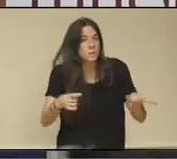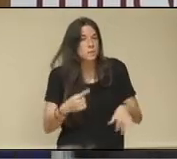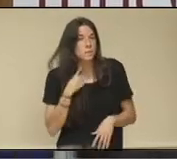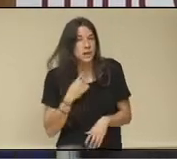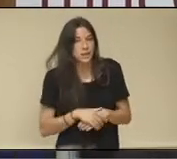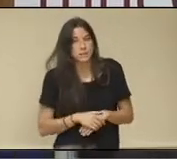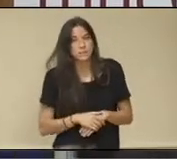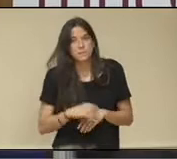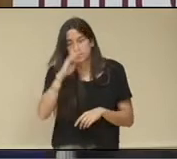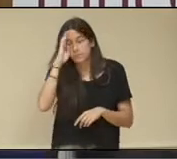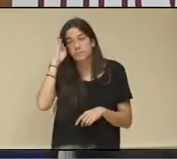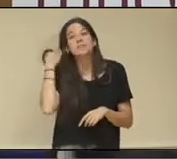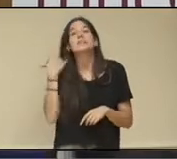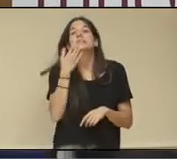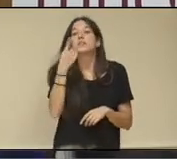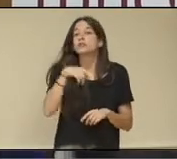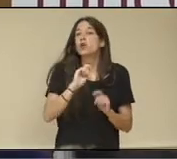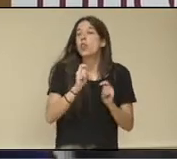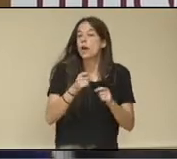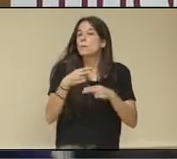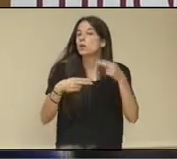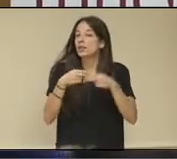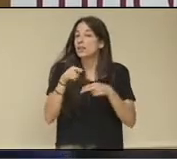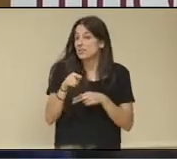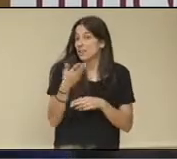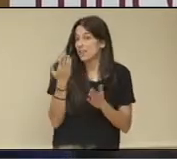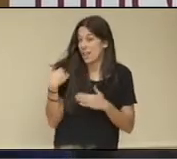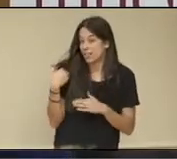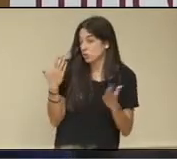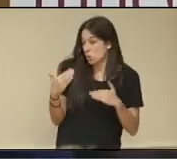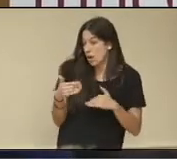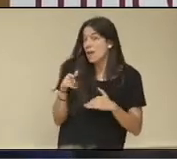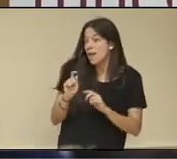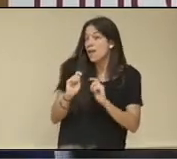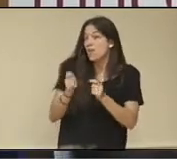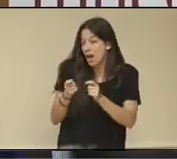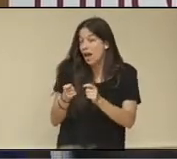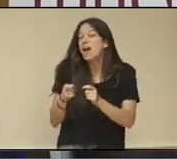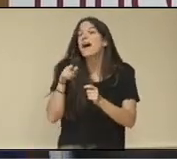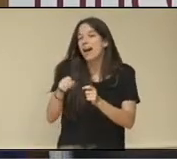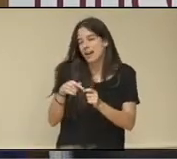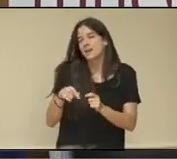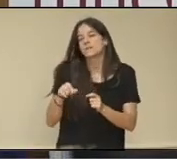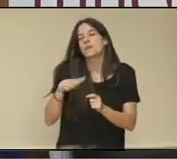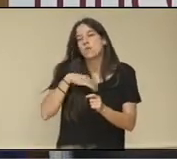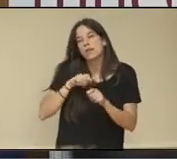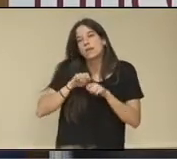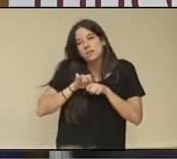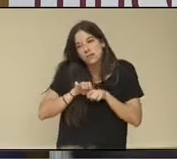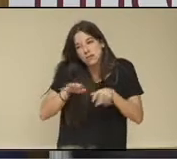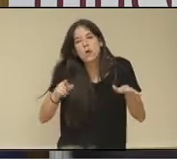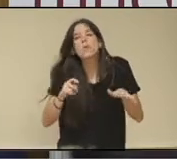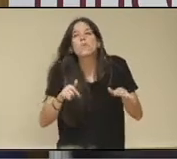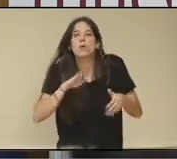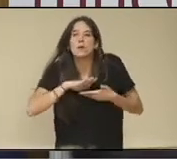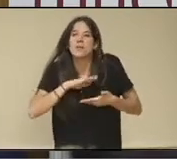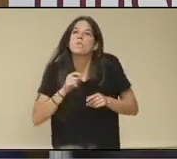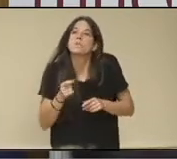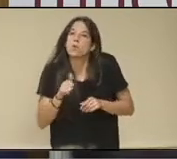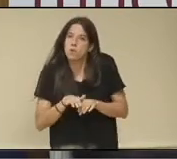Solo cuando le damos prestada esa proteína que no tiene, recupera algo, una cierta capacidad de